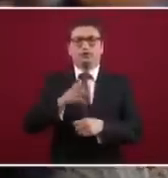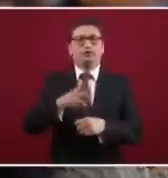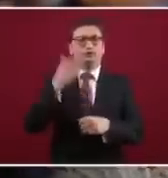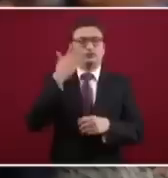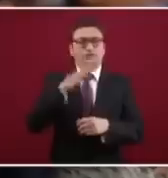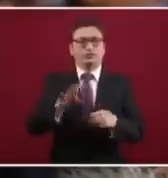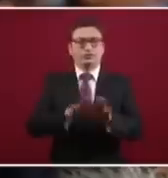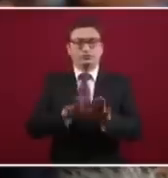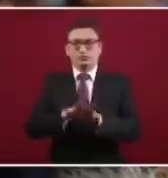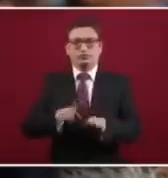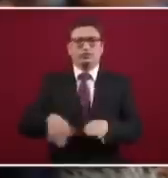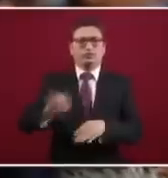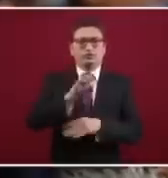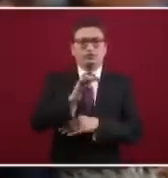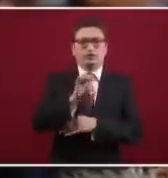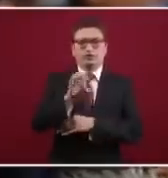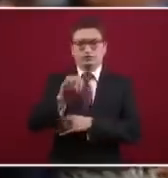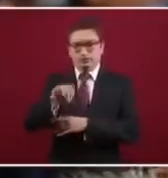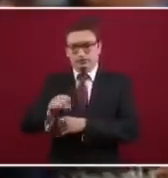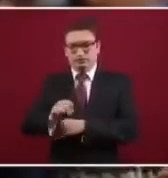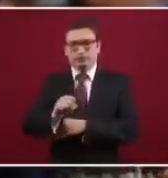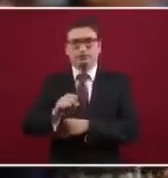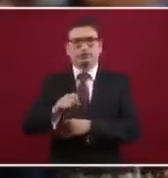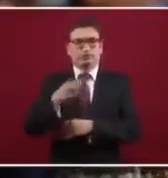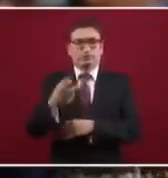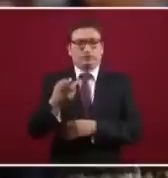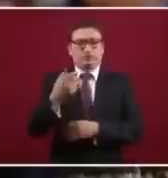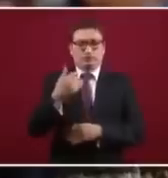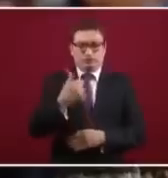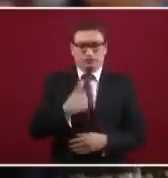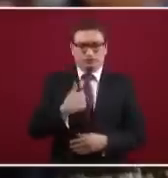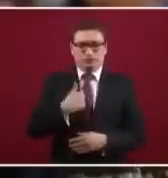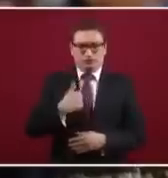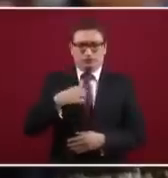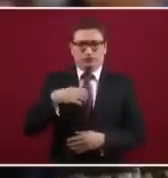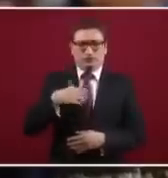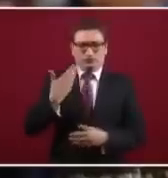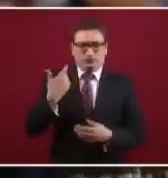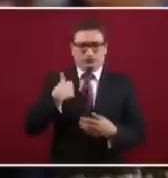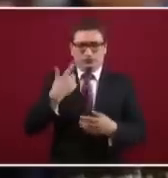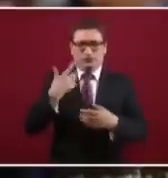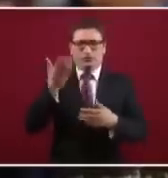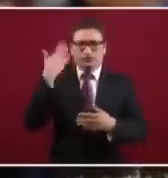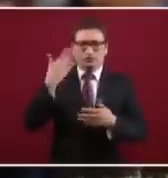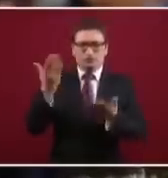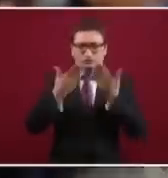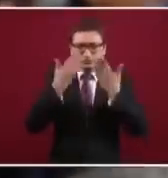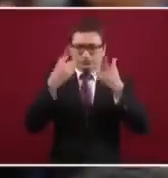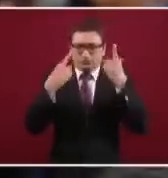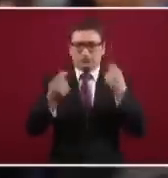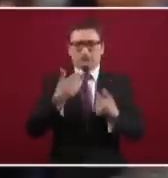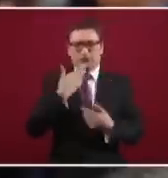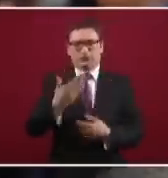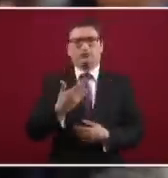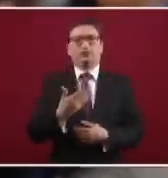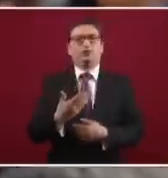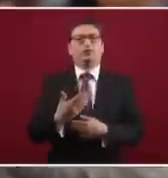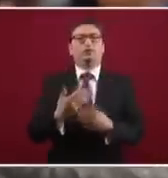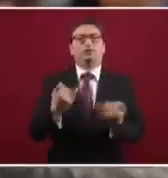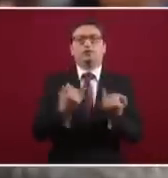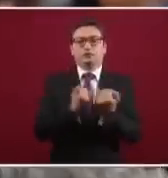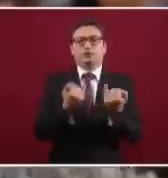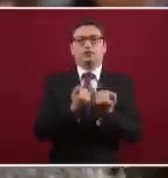Media Superior, del IEMS, del cual pues, me siento orgullosamente egresado, el cual estudié, y